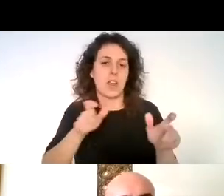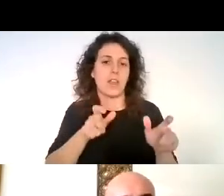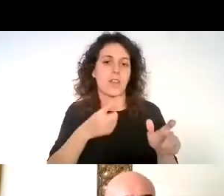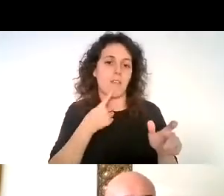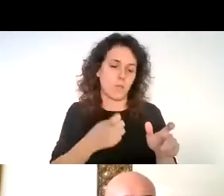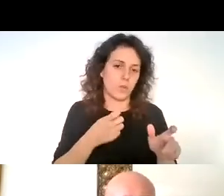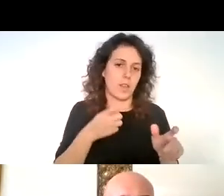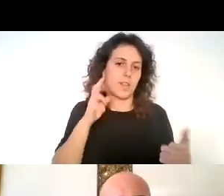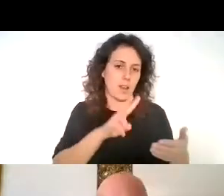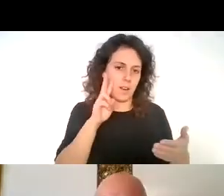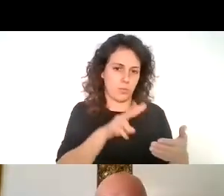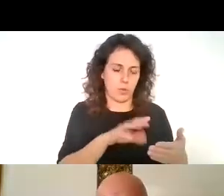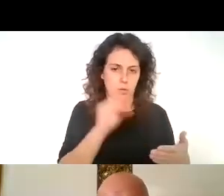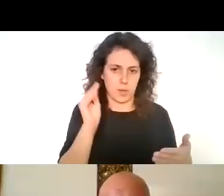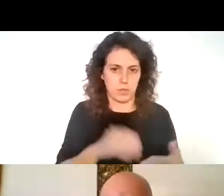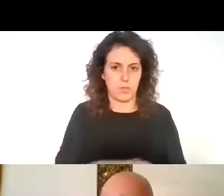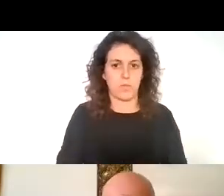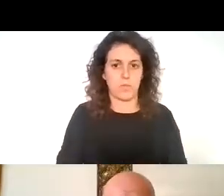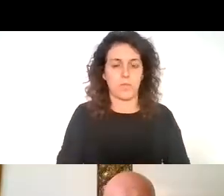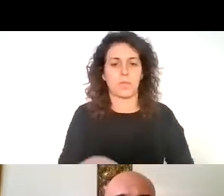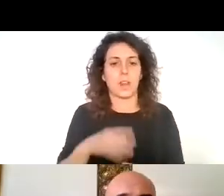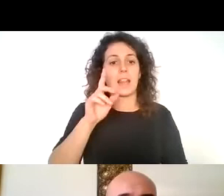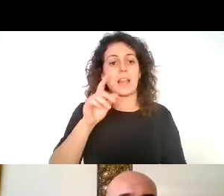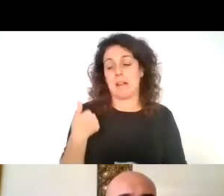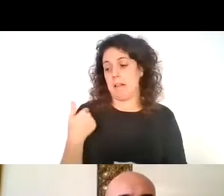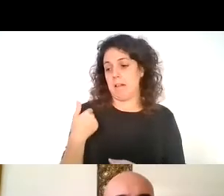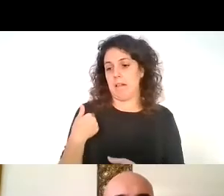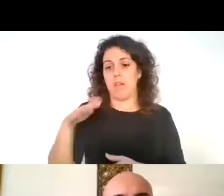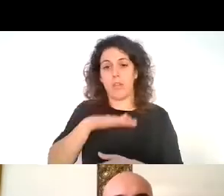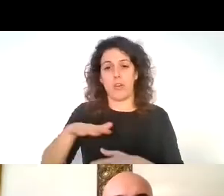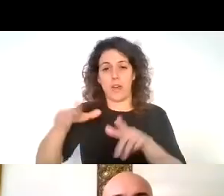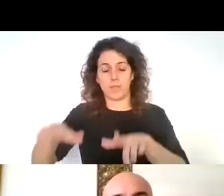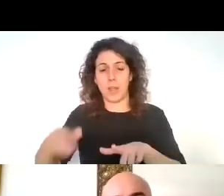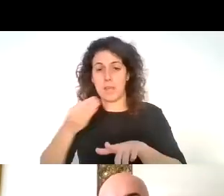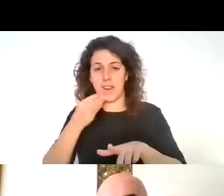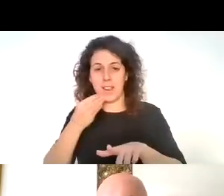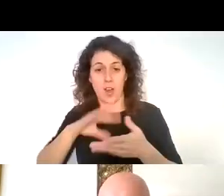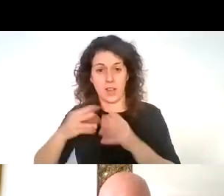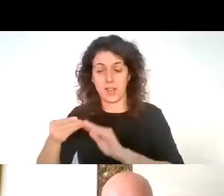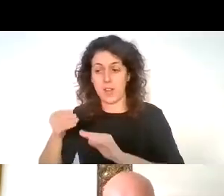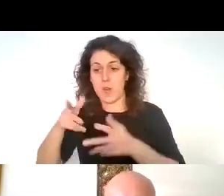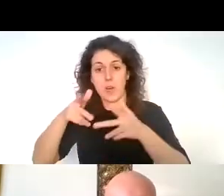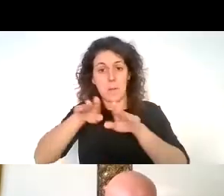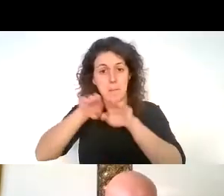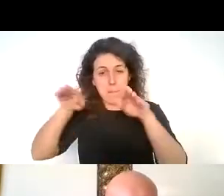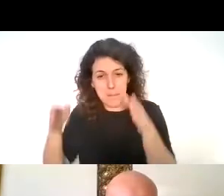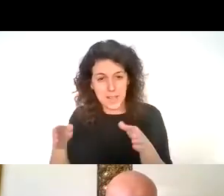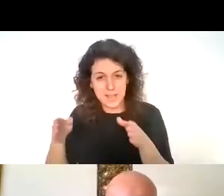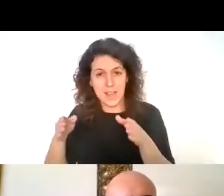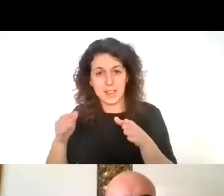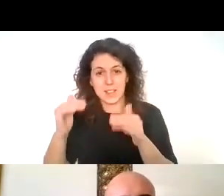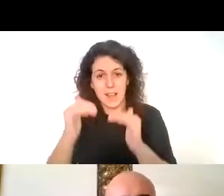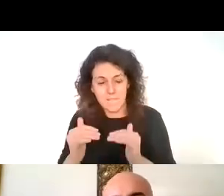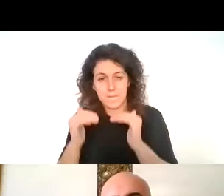aspectos. Recientemente hemos inaugurado un merendero adaptado en el que las mesas tienen la singularidad de ser un poco más altas de lo